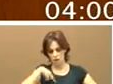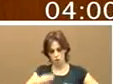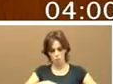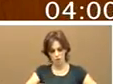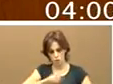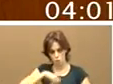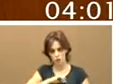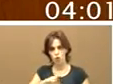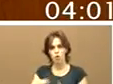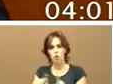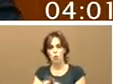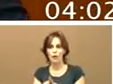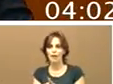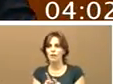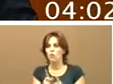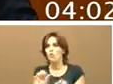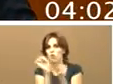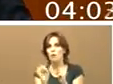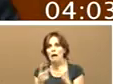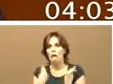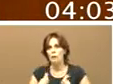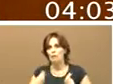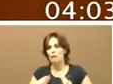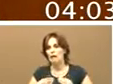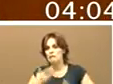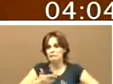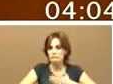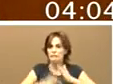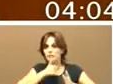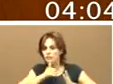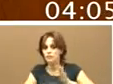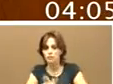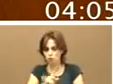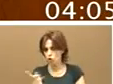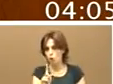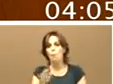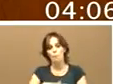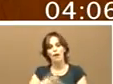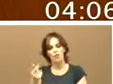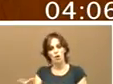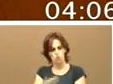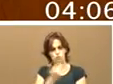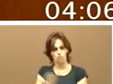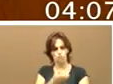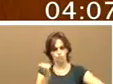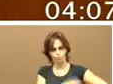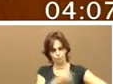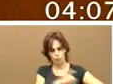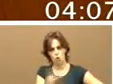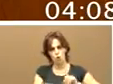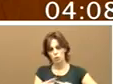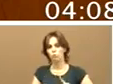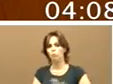no como una forma de subsistir sino como una buena fórmula para ganar dinero una buena fórmula para